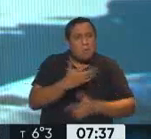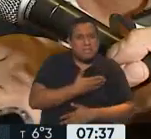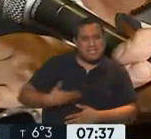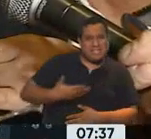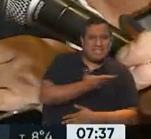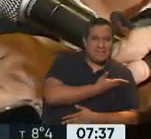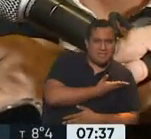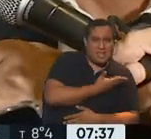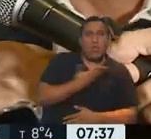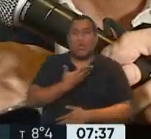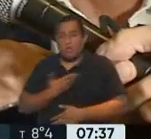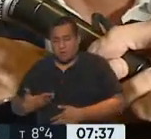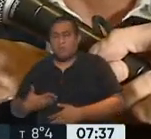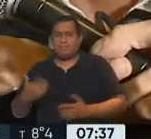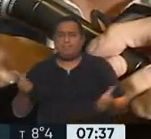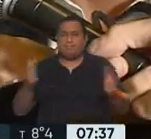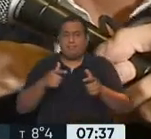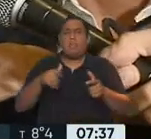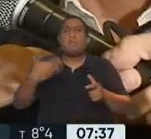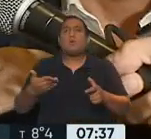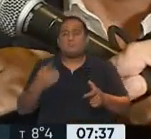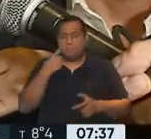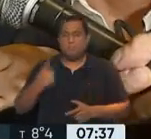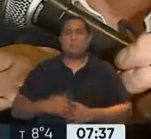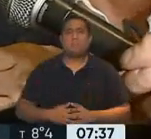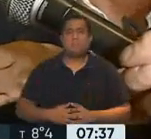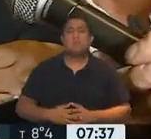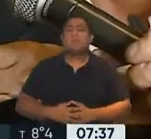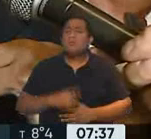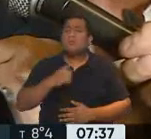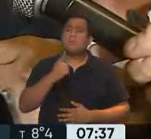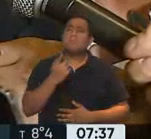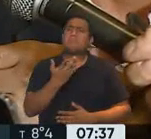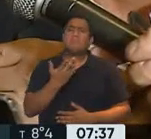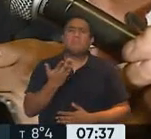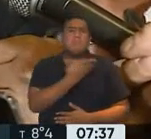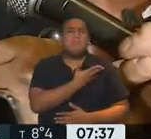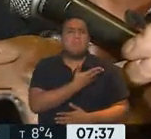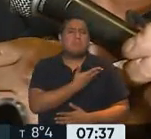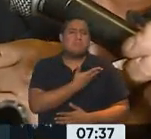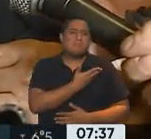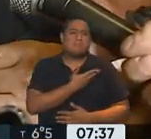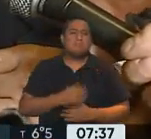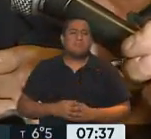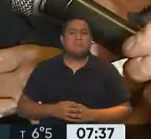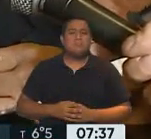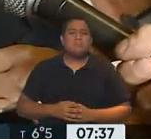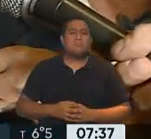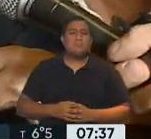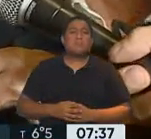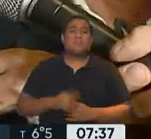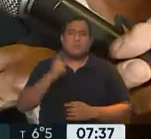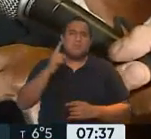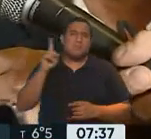ha habido una ratificación del compromiso de la presencia de un destacamento